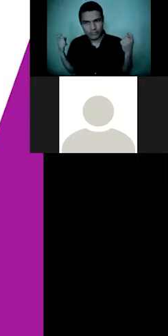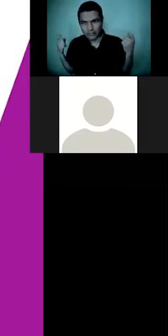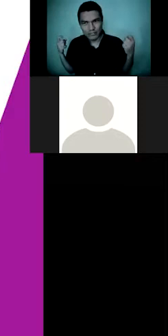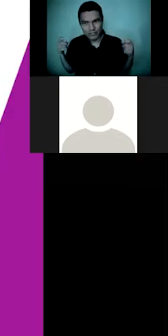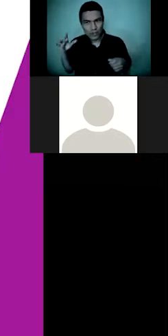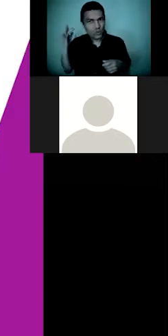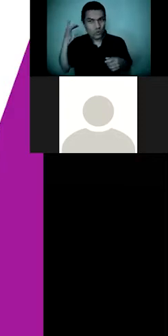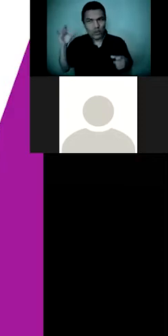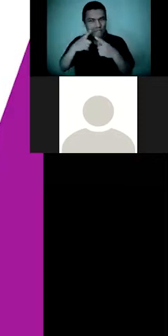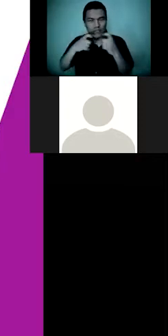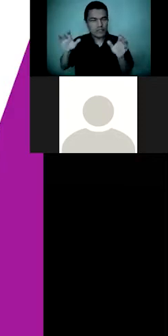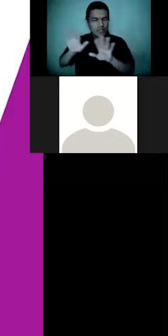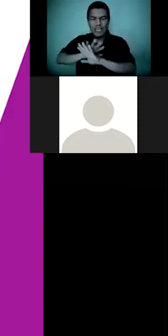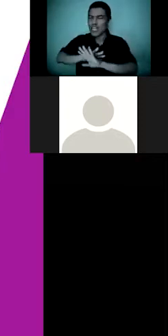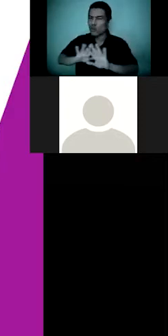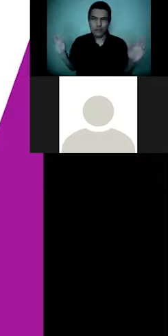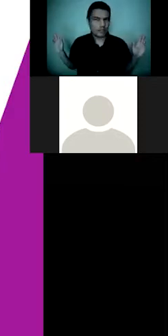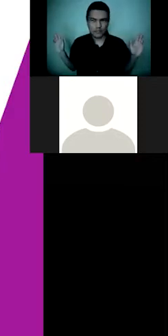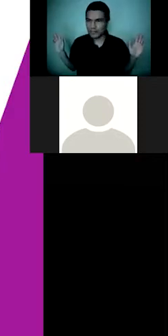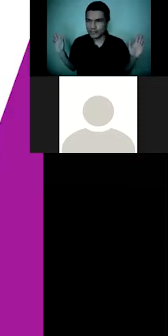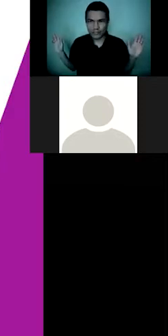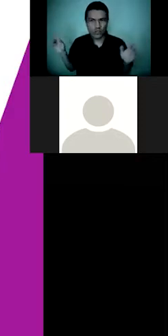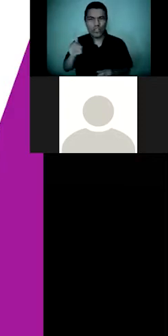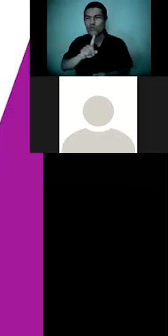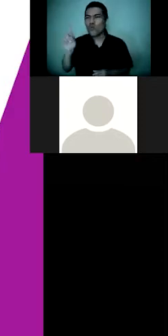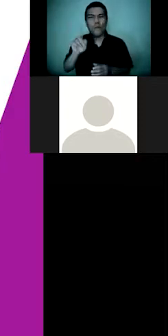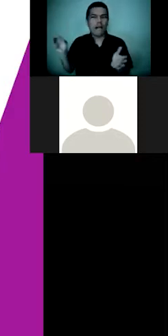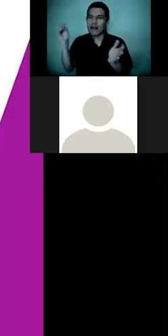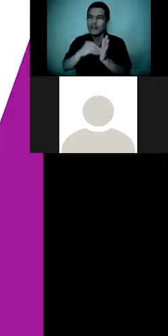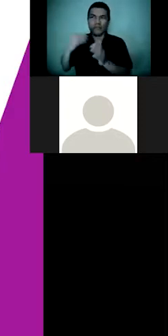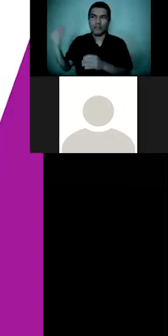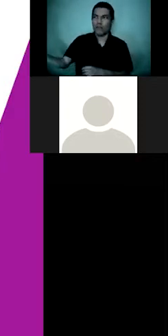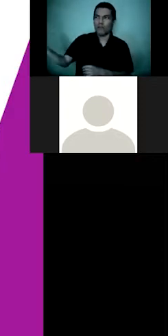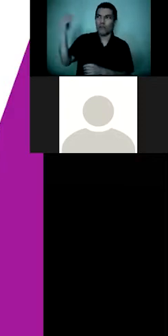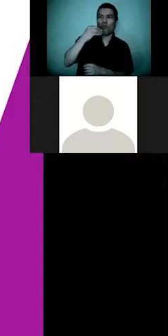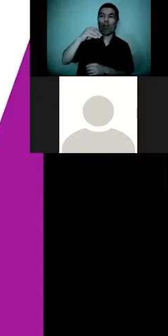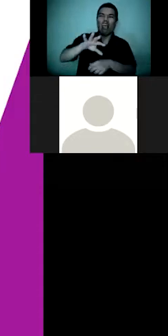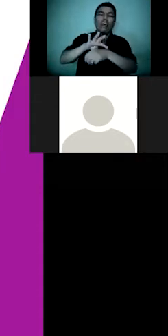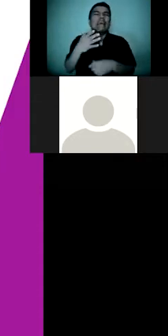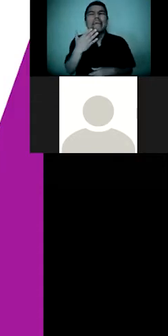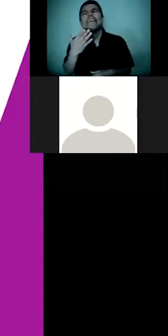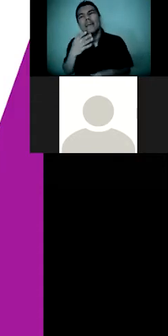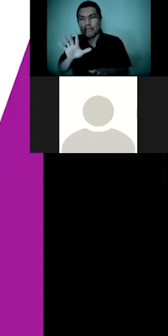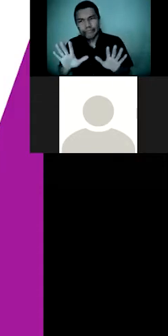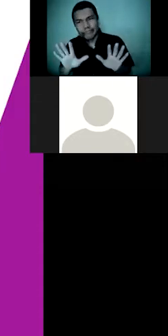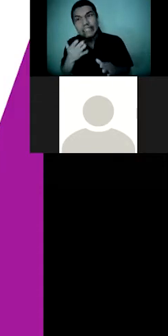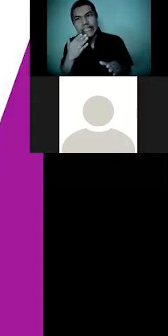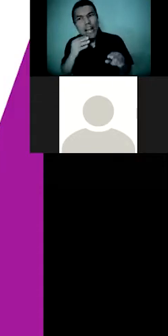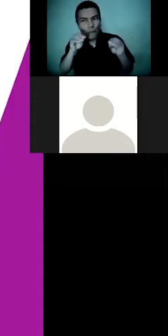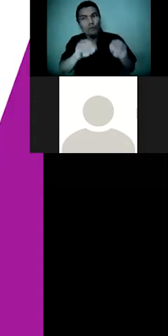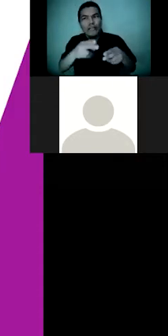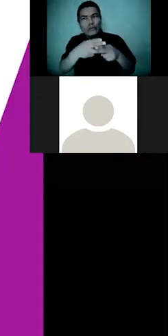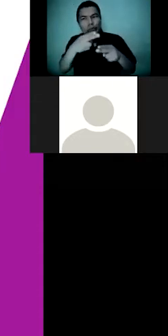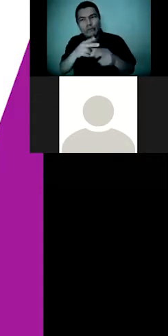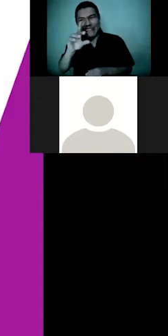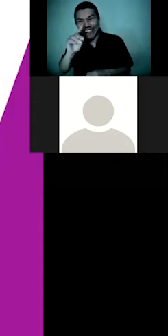defecto, que es horrible esa palabra, horrible, ¿no? Que no nos gusta que la utilicen, no más. ¿Quién